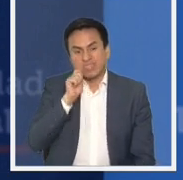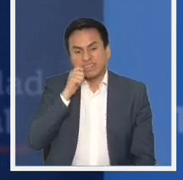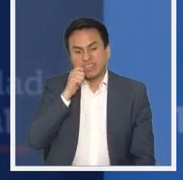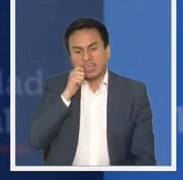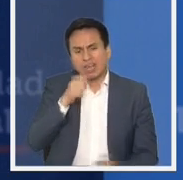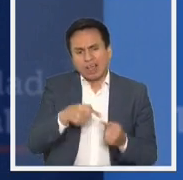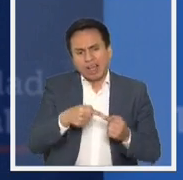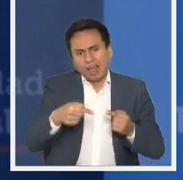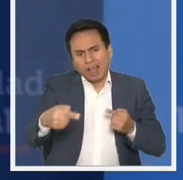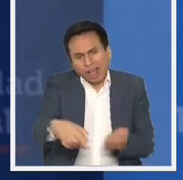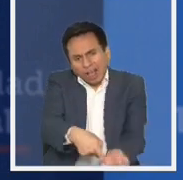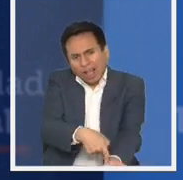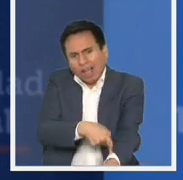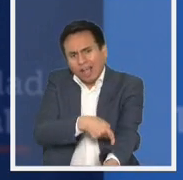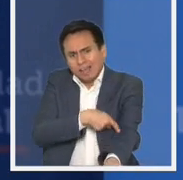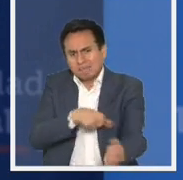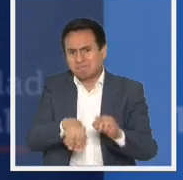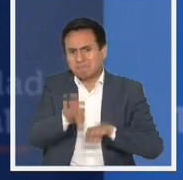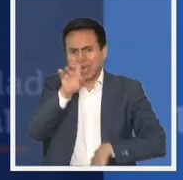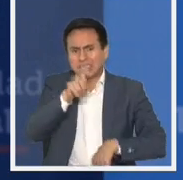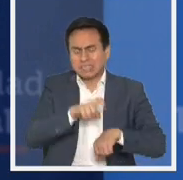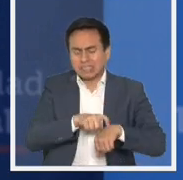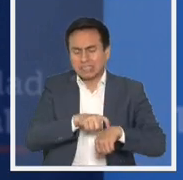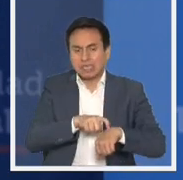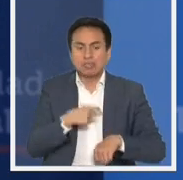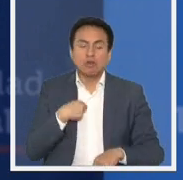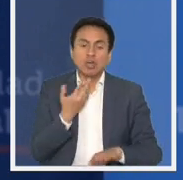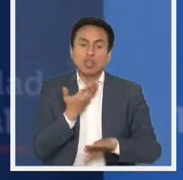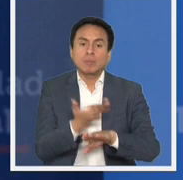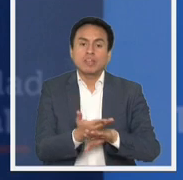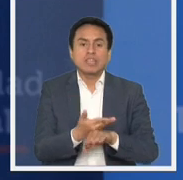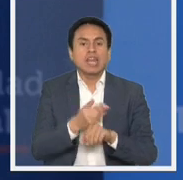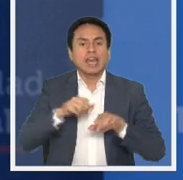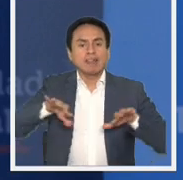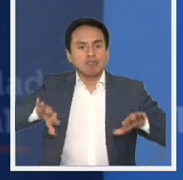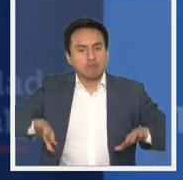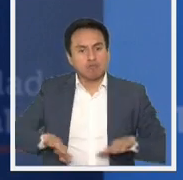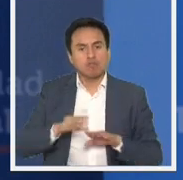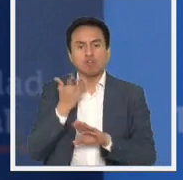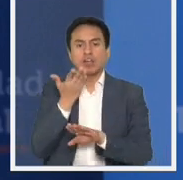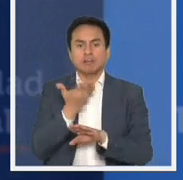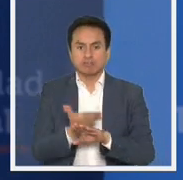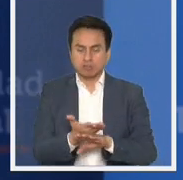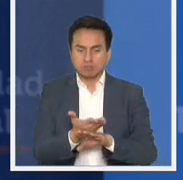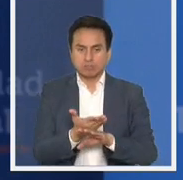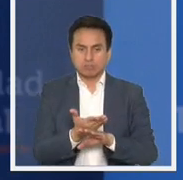extendiéndose más de la cuenta yo le quiero pedir un esfuerzo